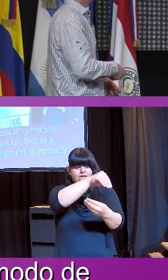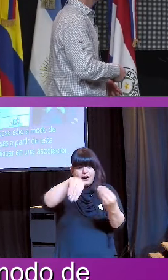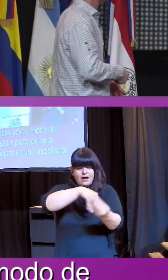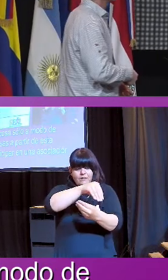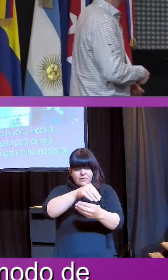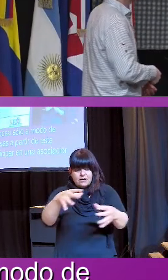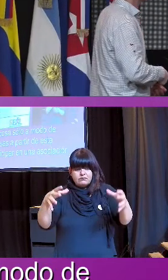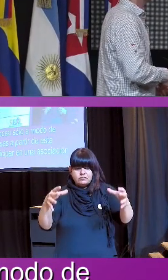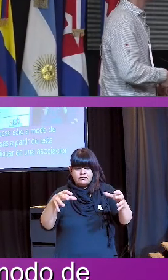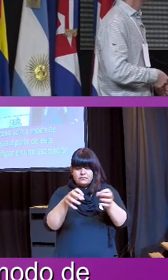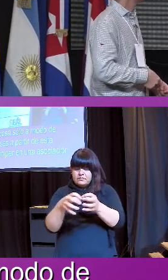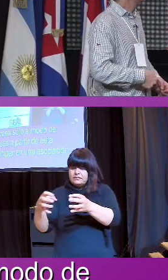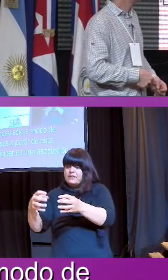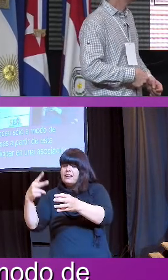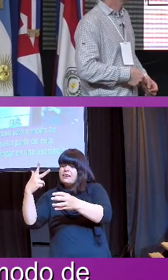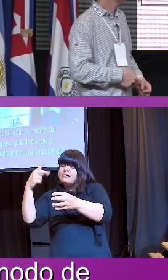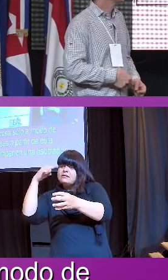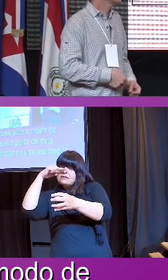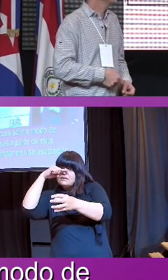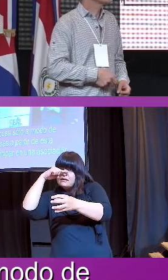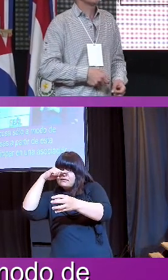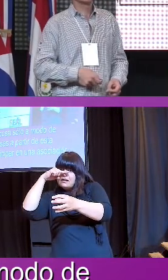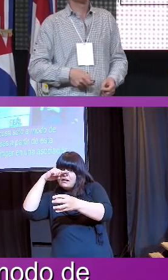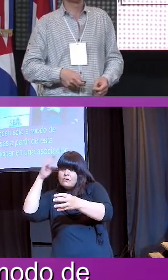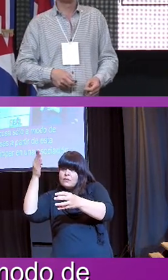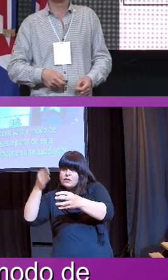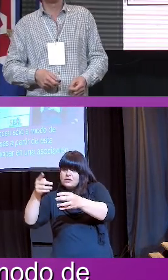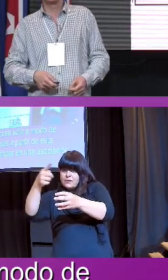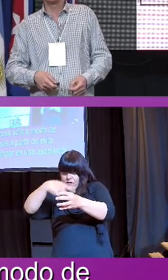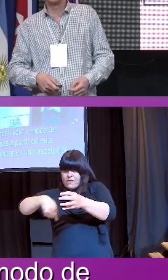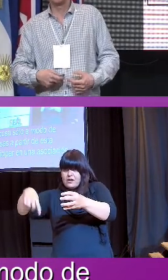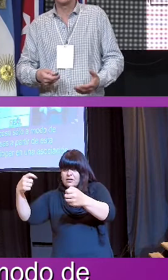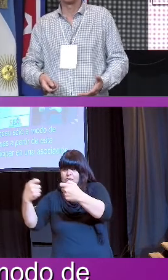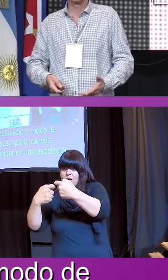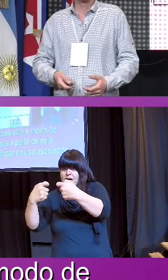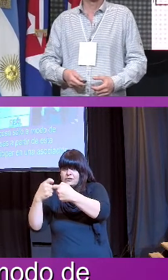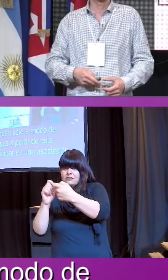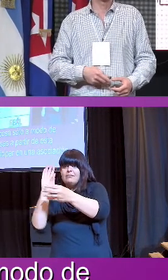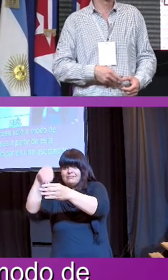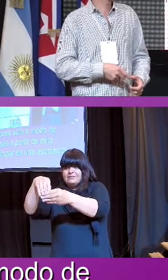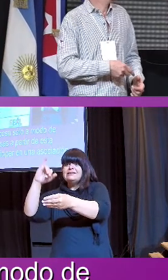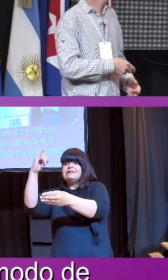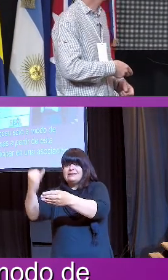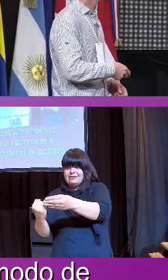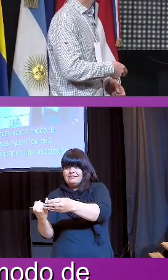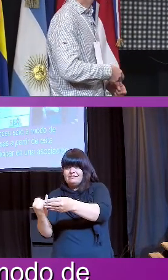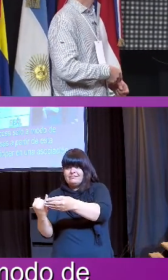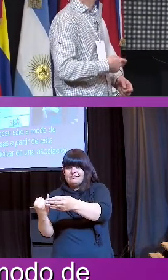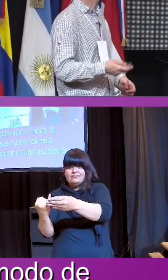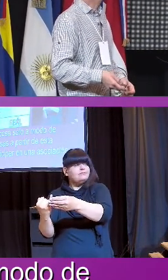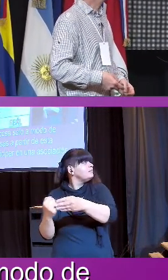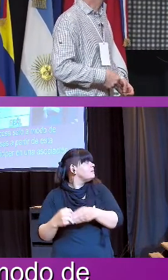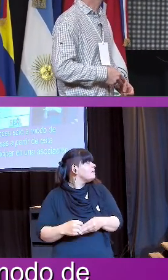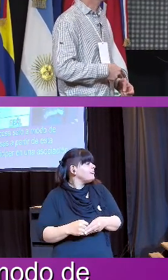Y fíjense que los que están en marroncito son los que participaron, los padres participaron en asociaciones de familiares, reciben